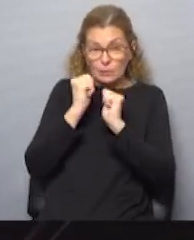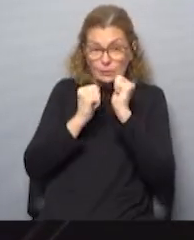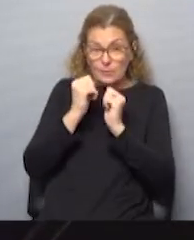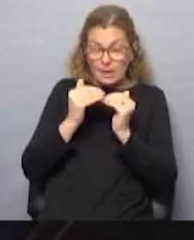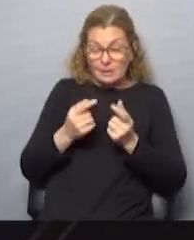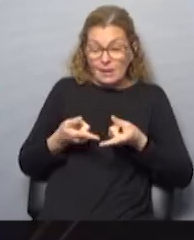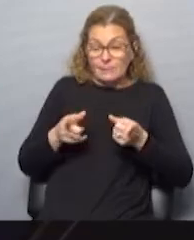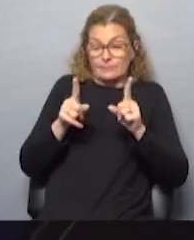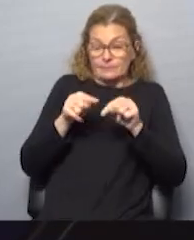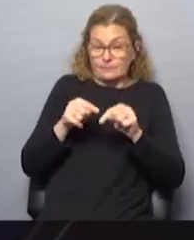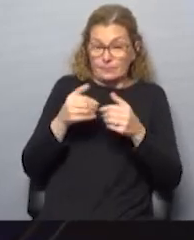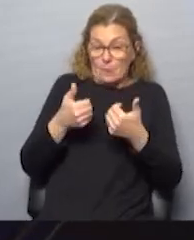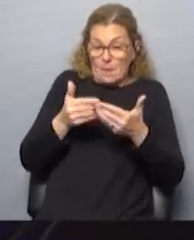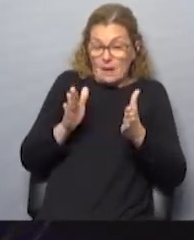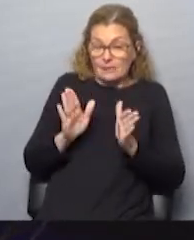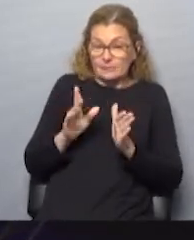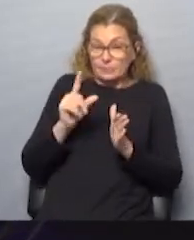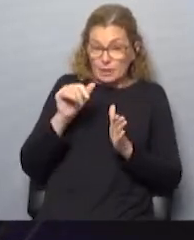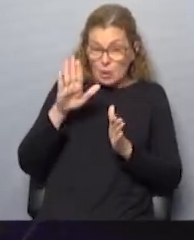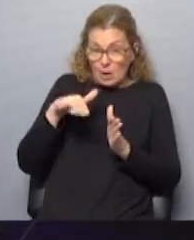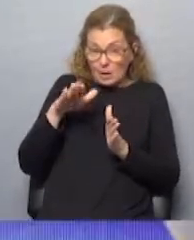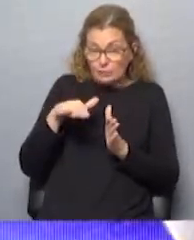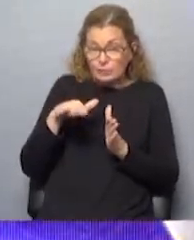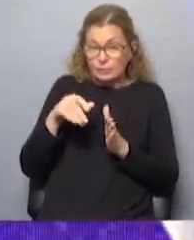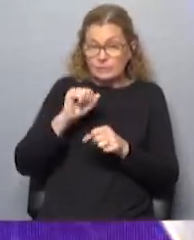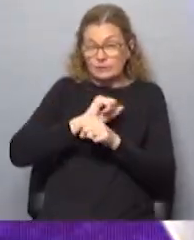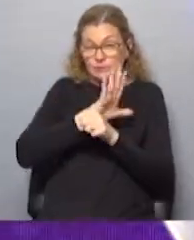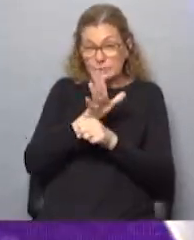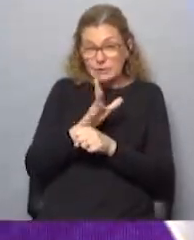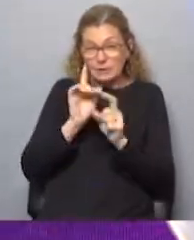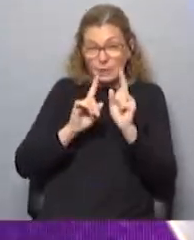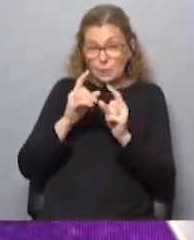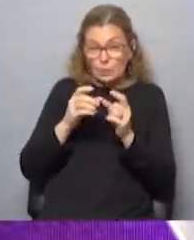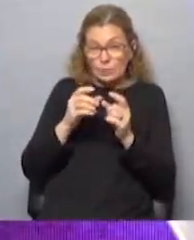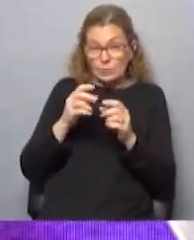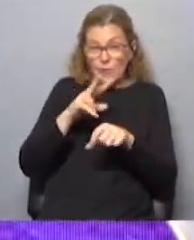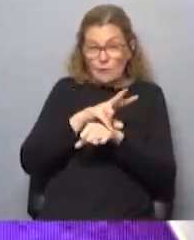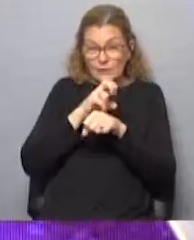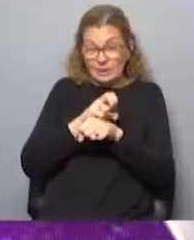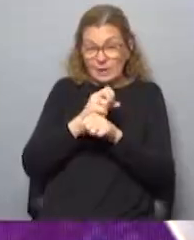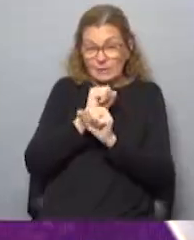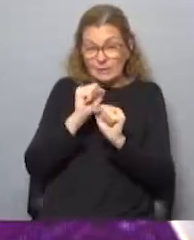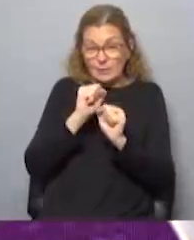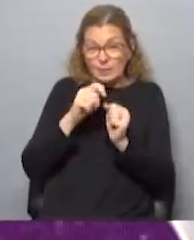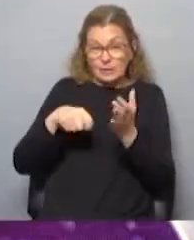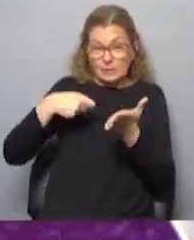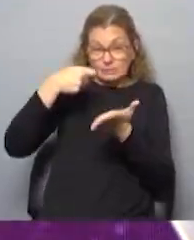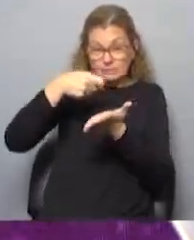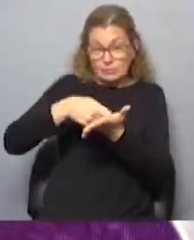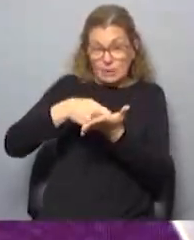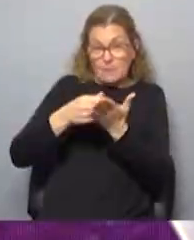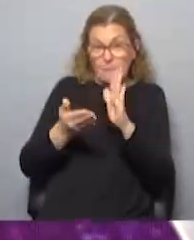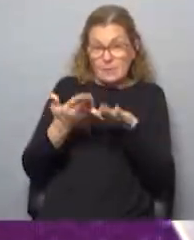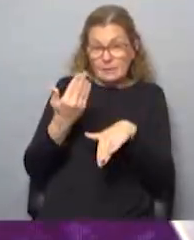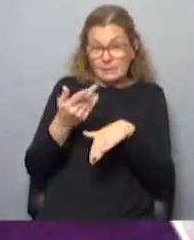creciendo más tenemos menos gastos para el cob y tenemos algún espacio fiscal que se puede asignar más